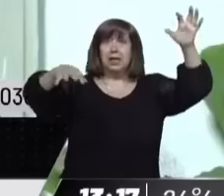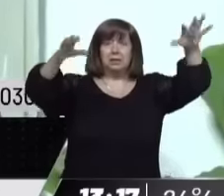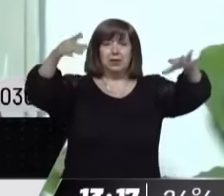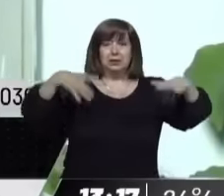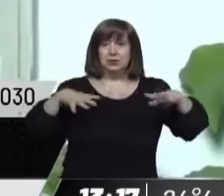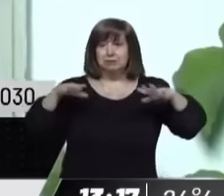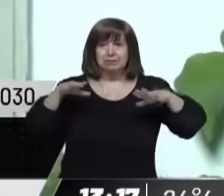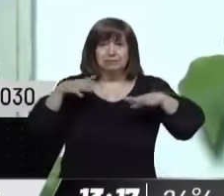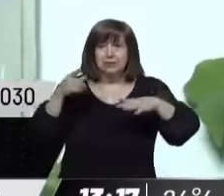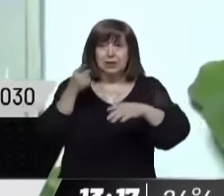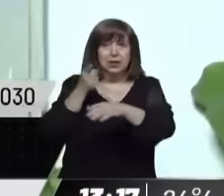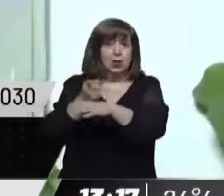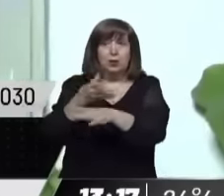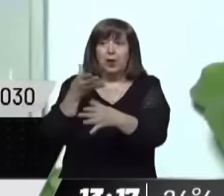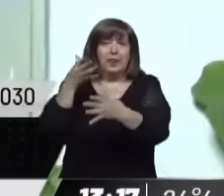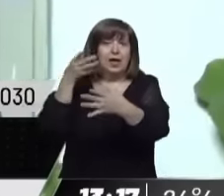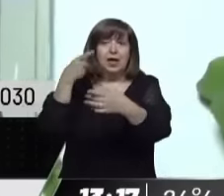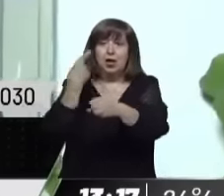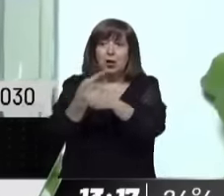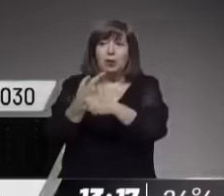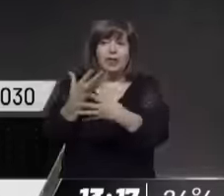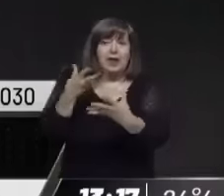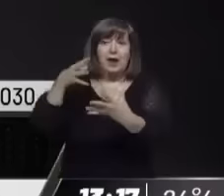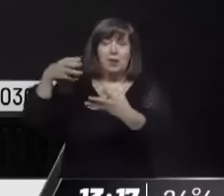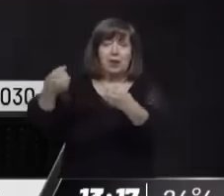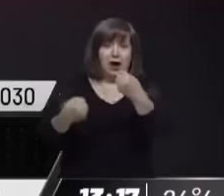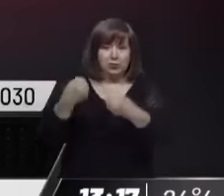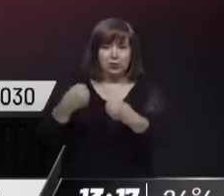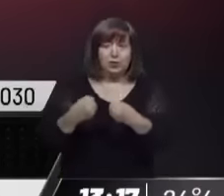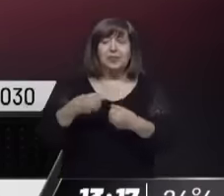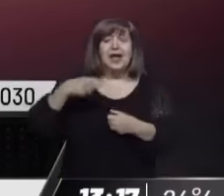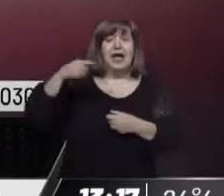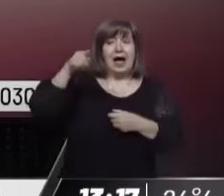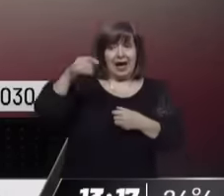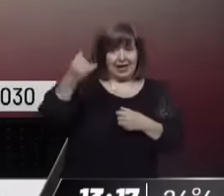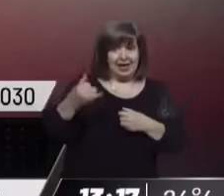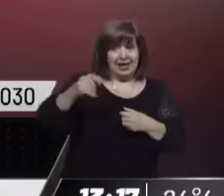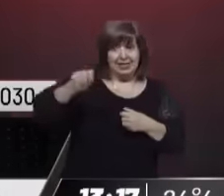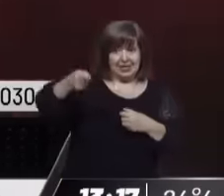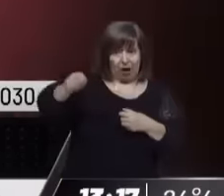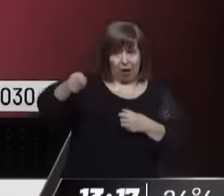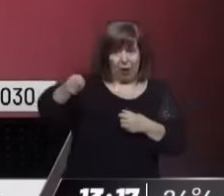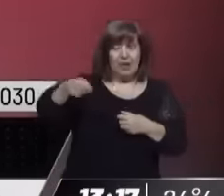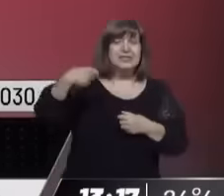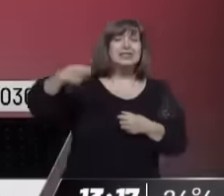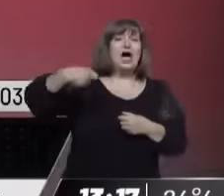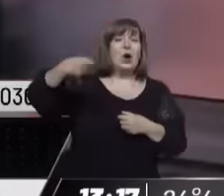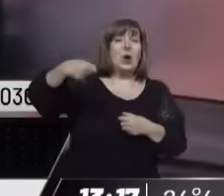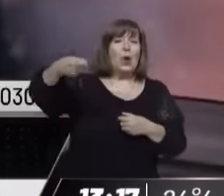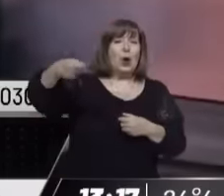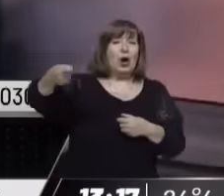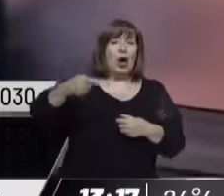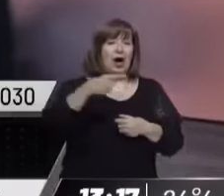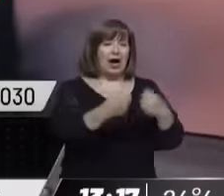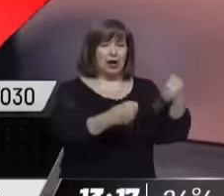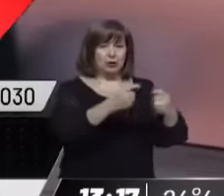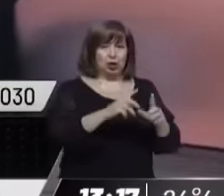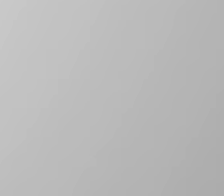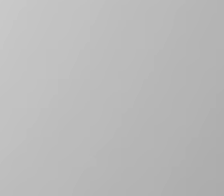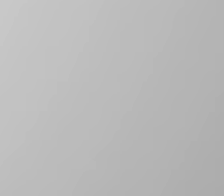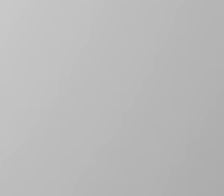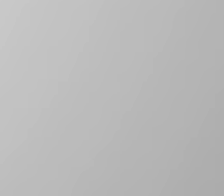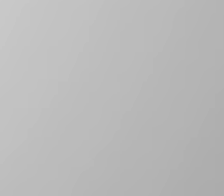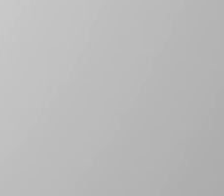No, lamentablemente nada. La camioneta tiene seguro, el auto no. Son cosas que a uno le cuesta un montón.